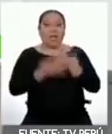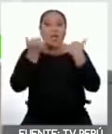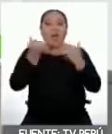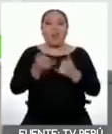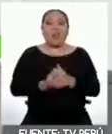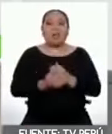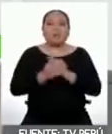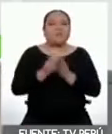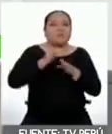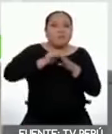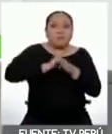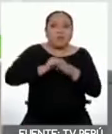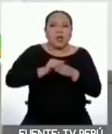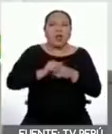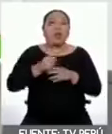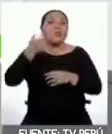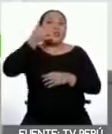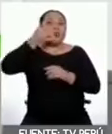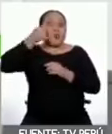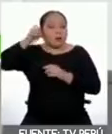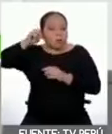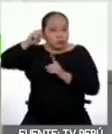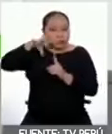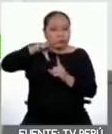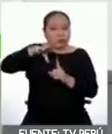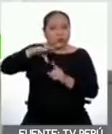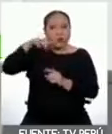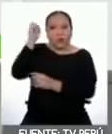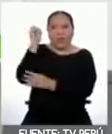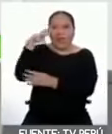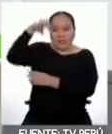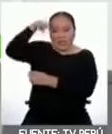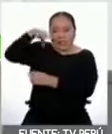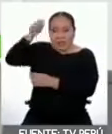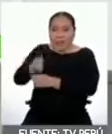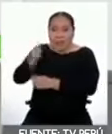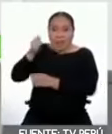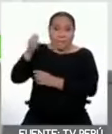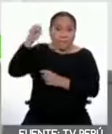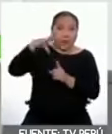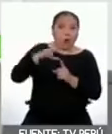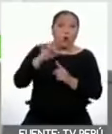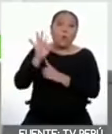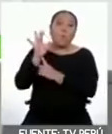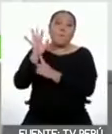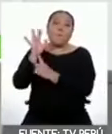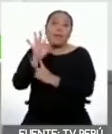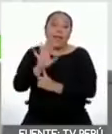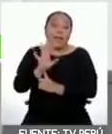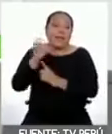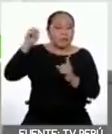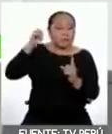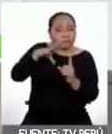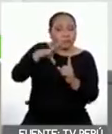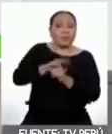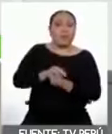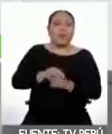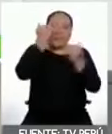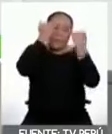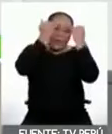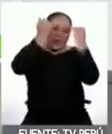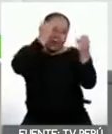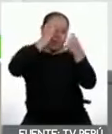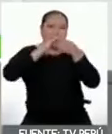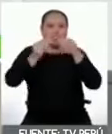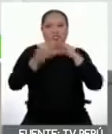experimentar. Puedes usar la luz de tu celular, de una lámpara o de una vela, pero con mucho cuidado, y empezar a imaginar historias con las